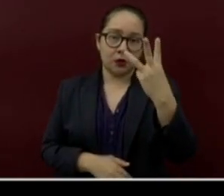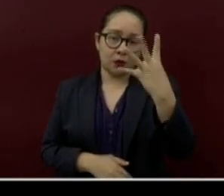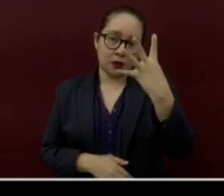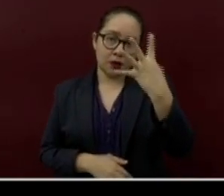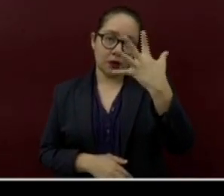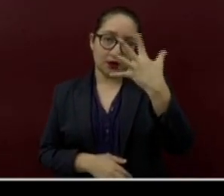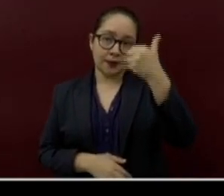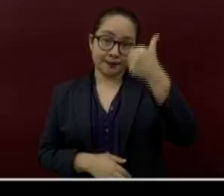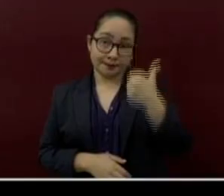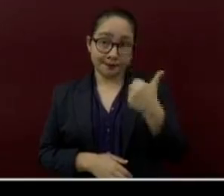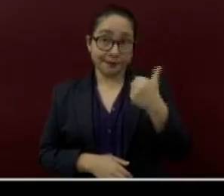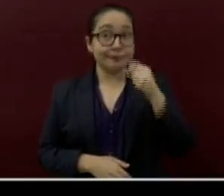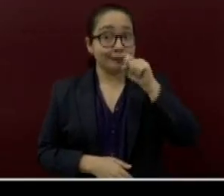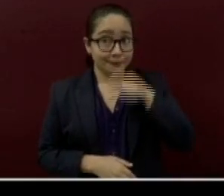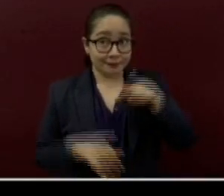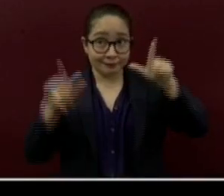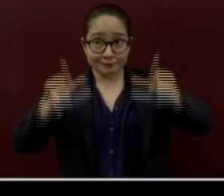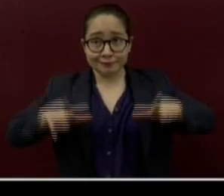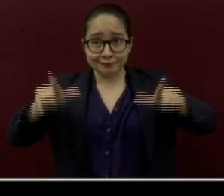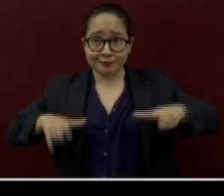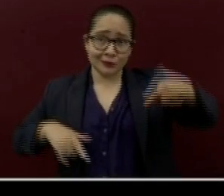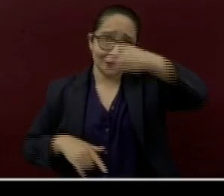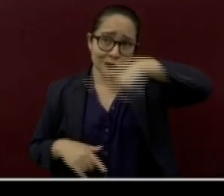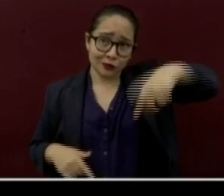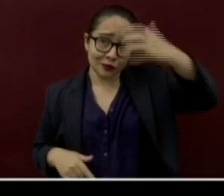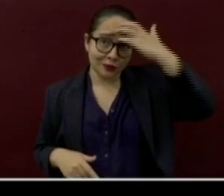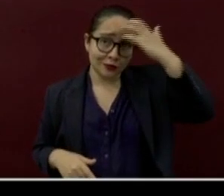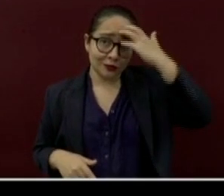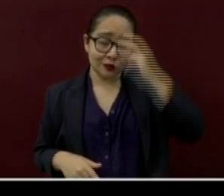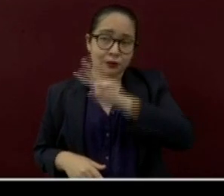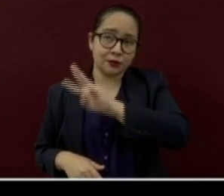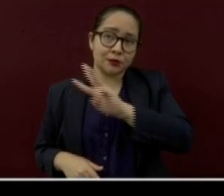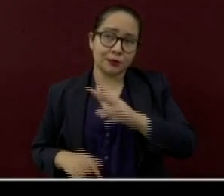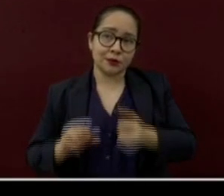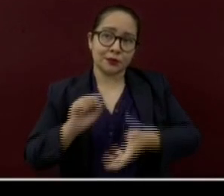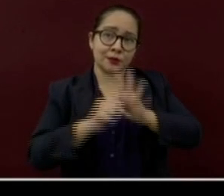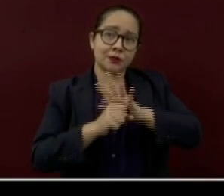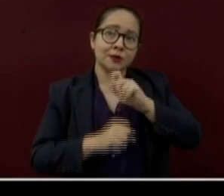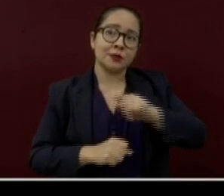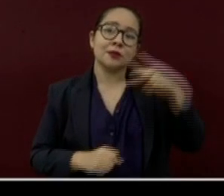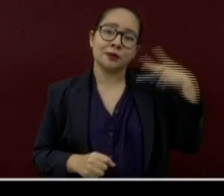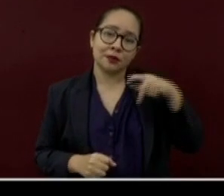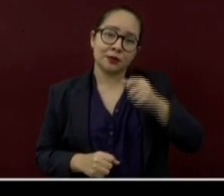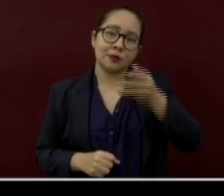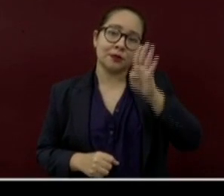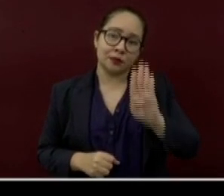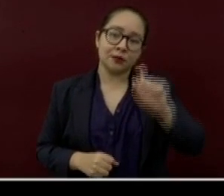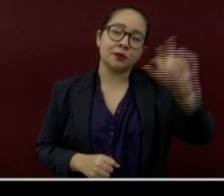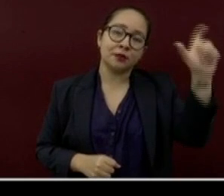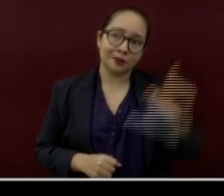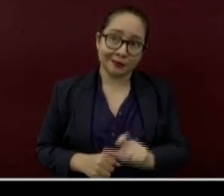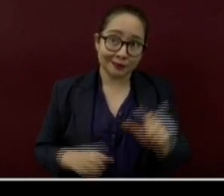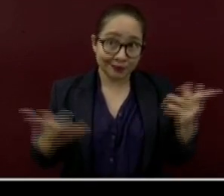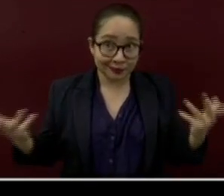5 6 y la página que ya conocen coronavirus punto veracruz punto gob.mx